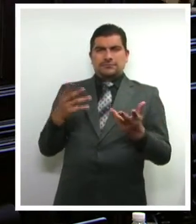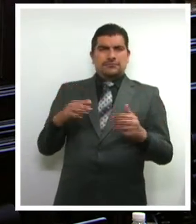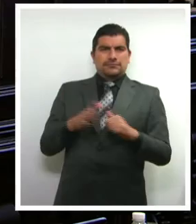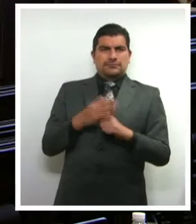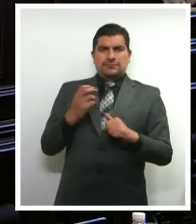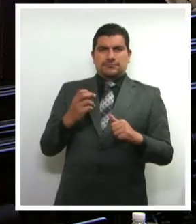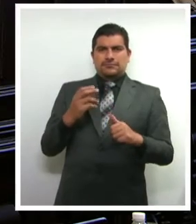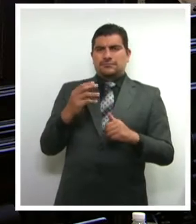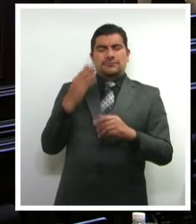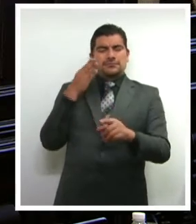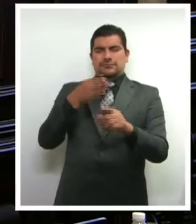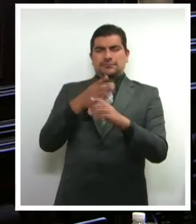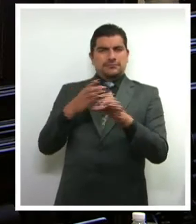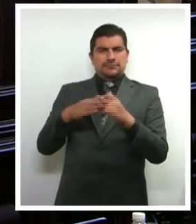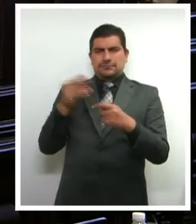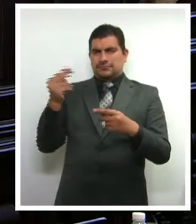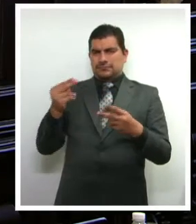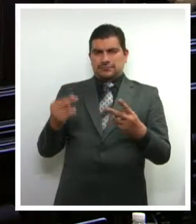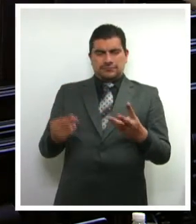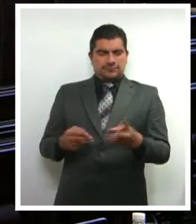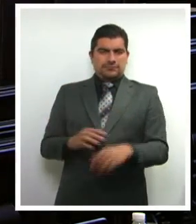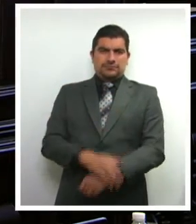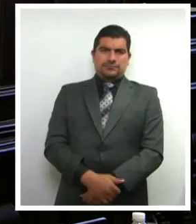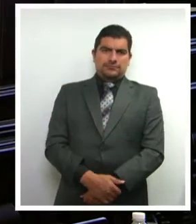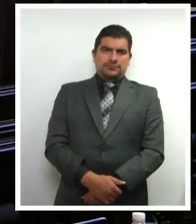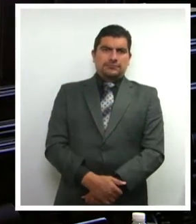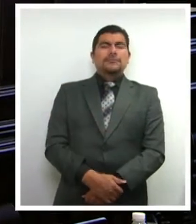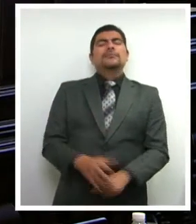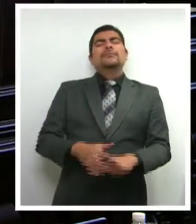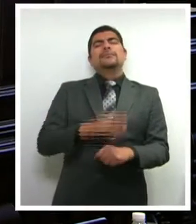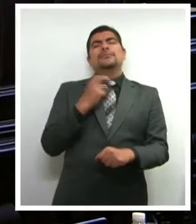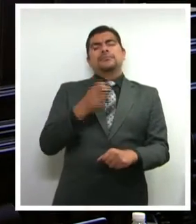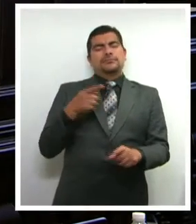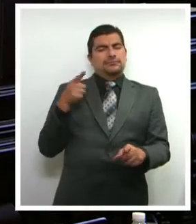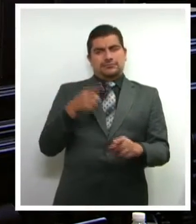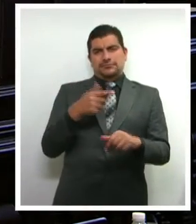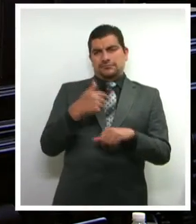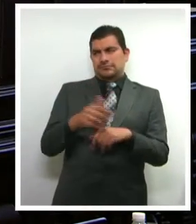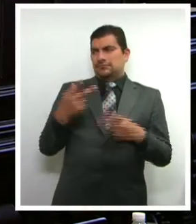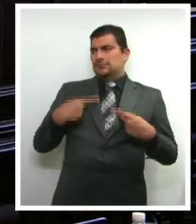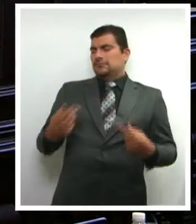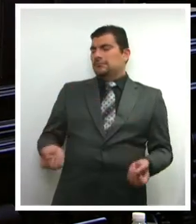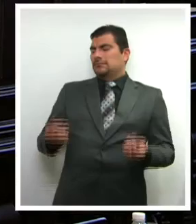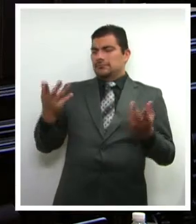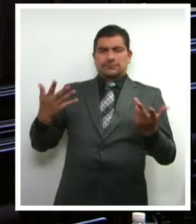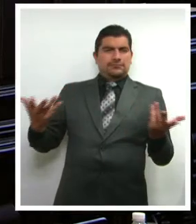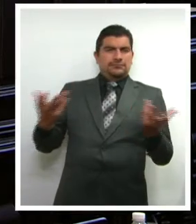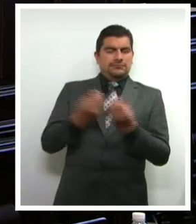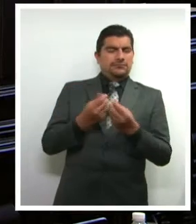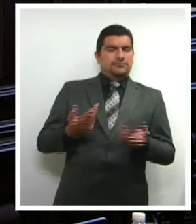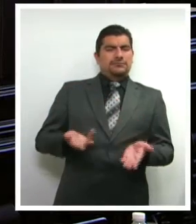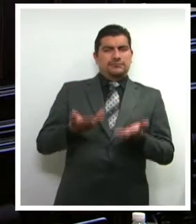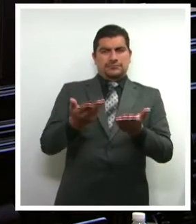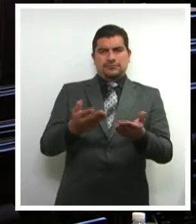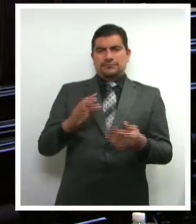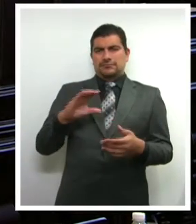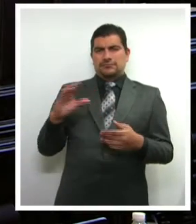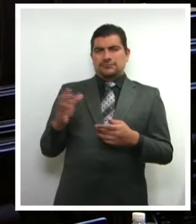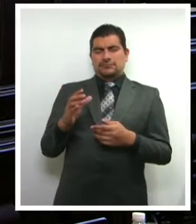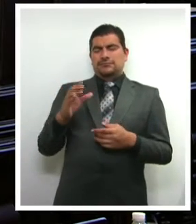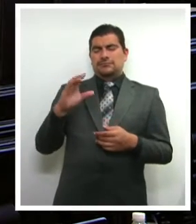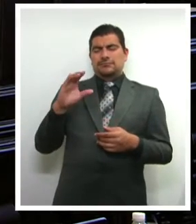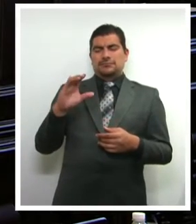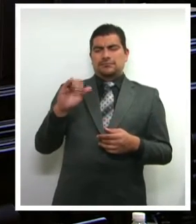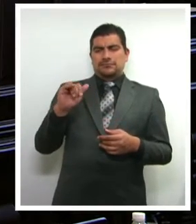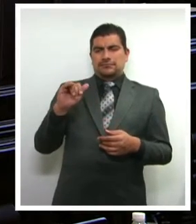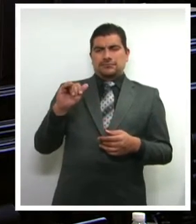circunstancias específicas. Por lo que respecta al número de personas beneficiadas, la Comisión Nacional para el Desarrollo